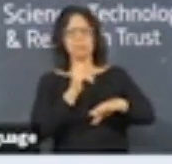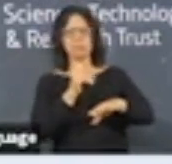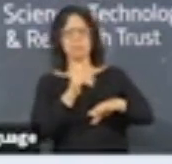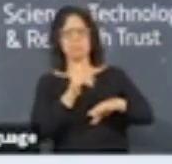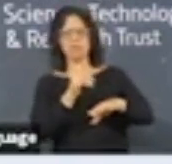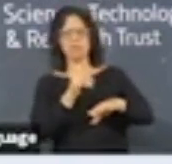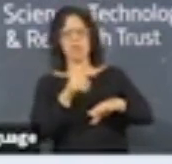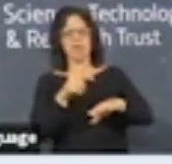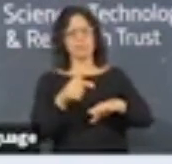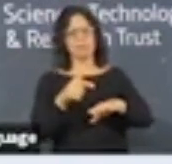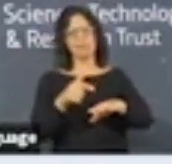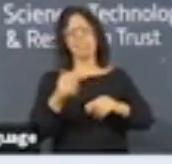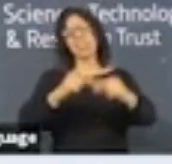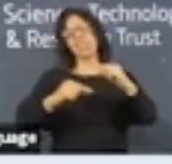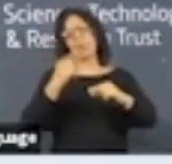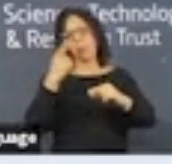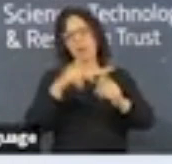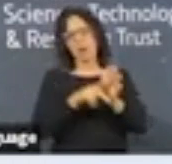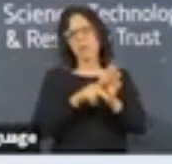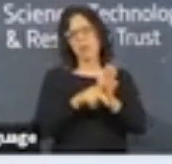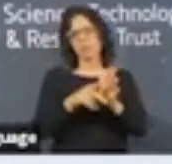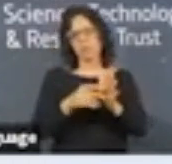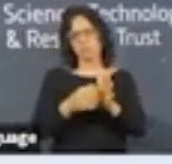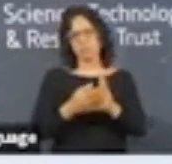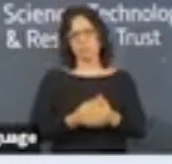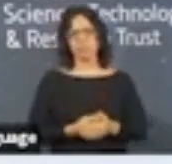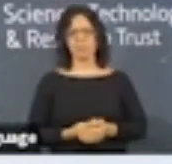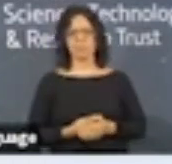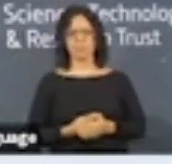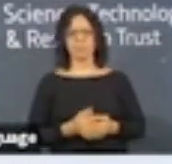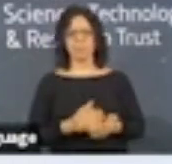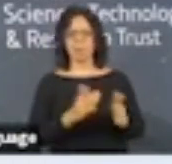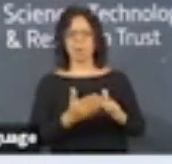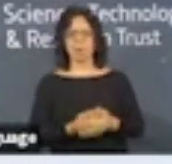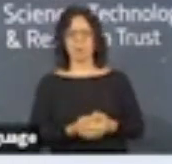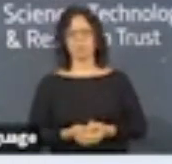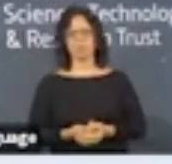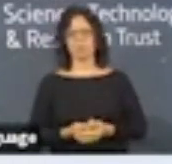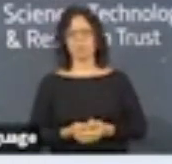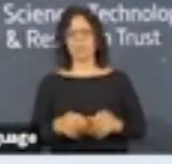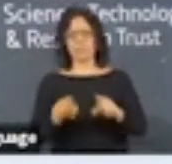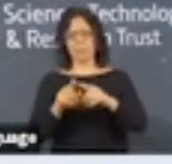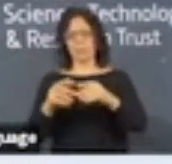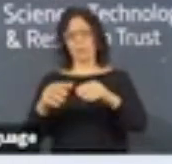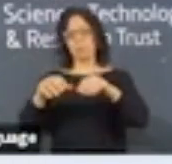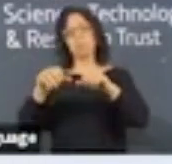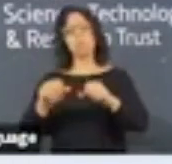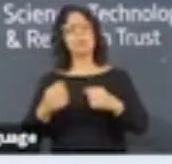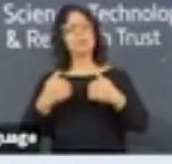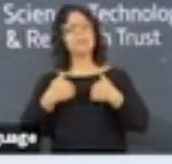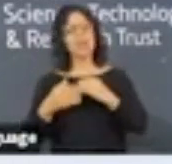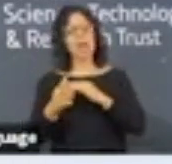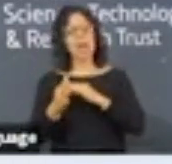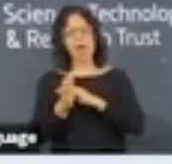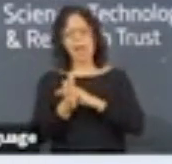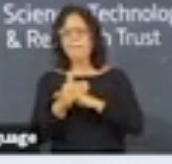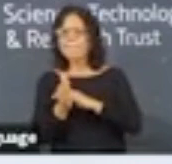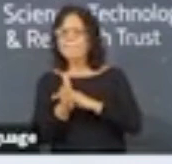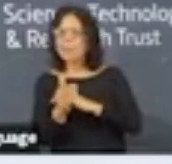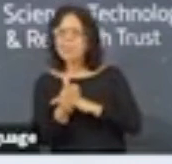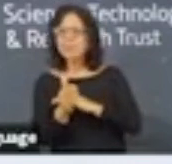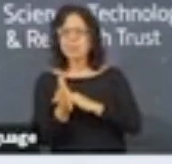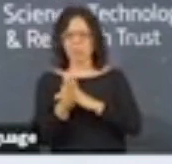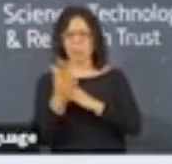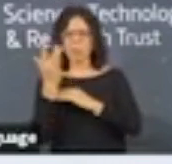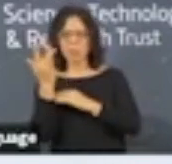larvicidas. También se pueden usar depredadores como los peces o los copépodos o el mosquito